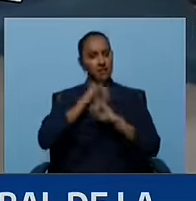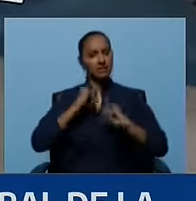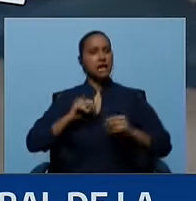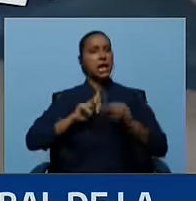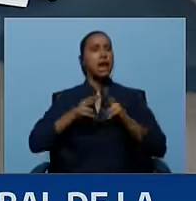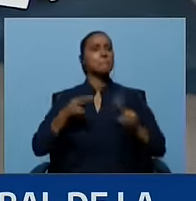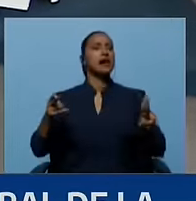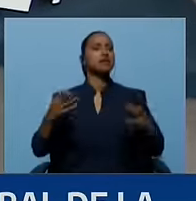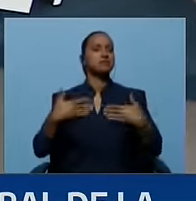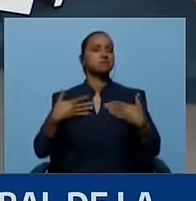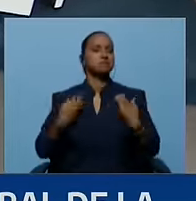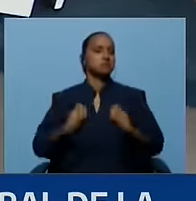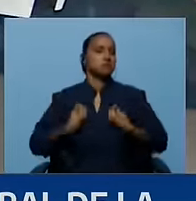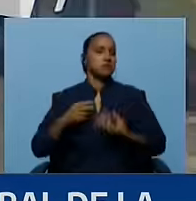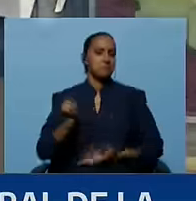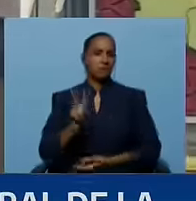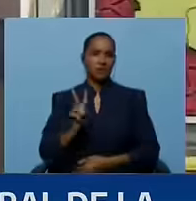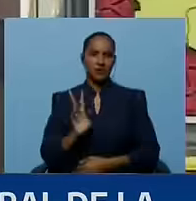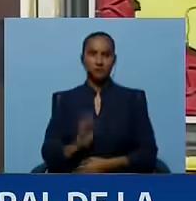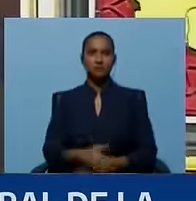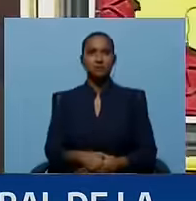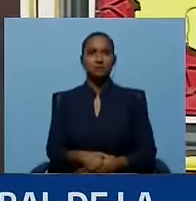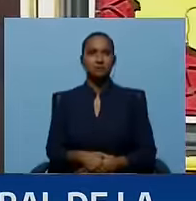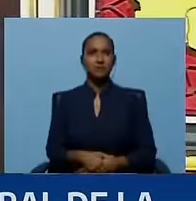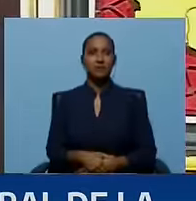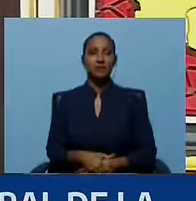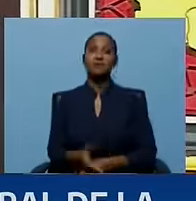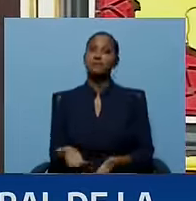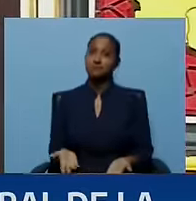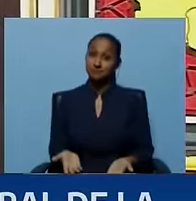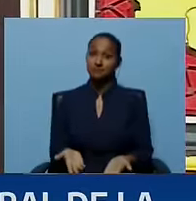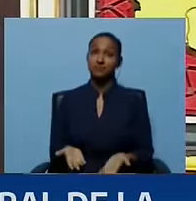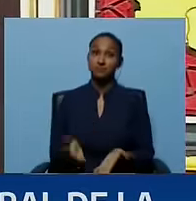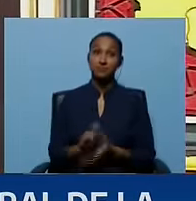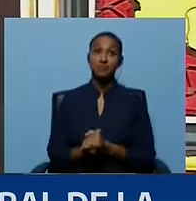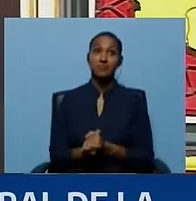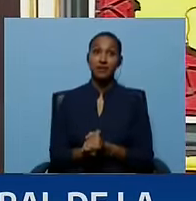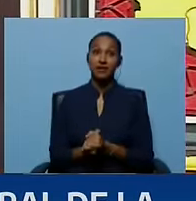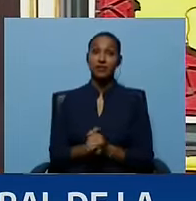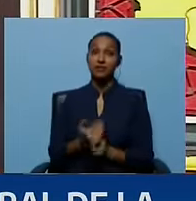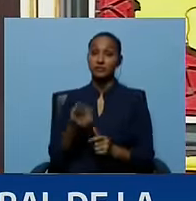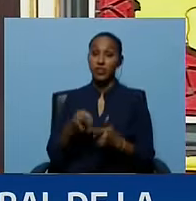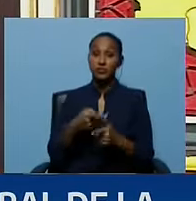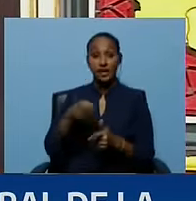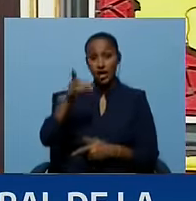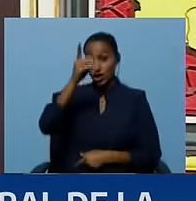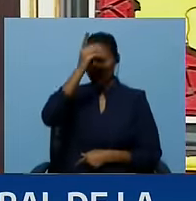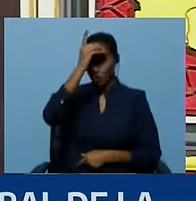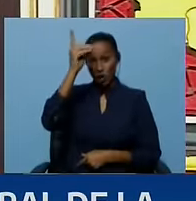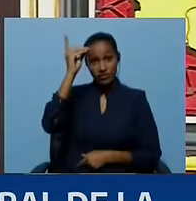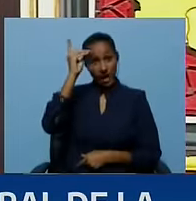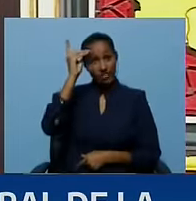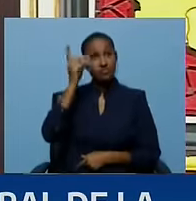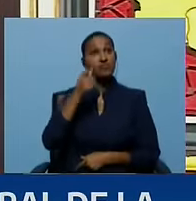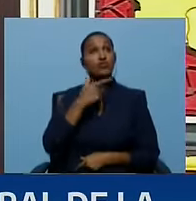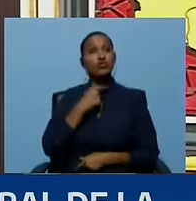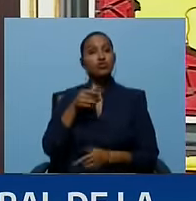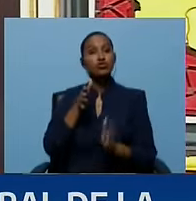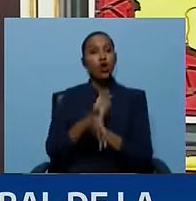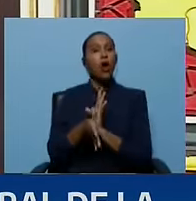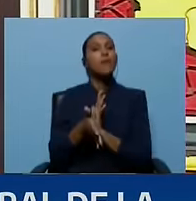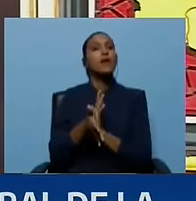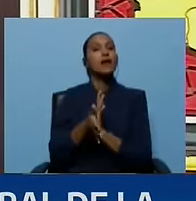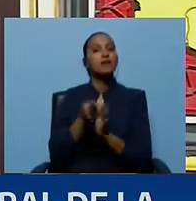Venezuela. Así que, bueno, Diosdado, si hay alguien que le gusta estar con el pueblo y caminar los